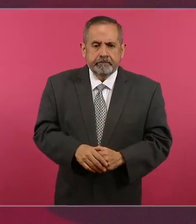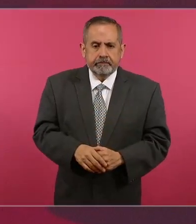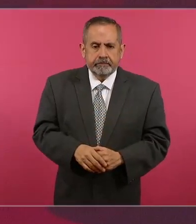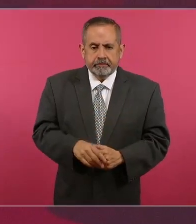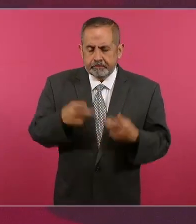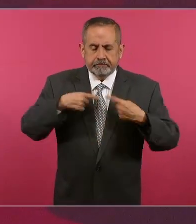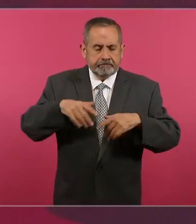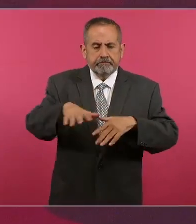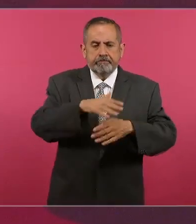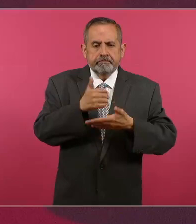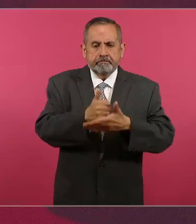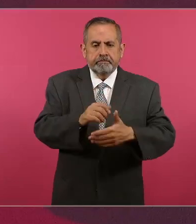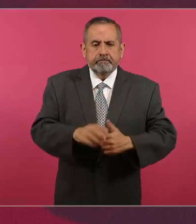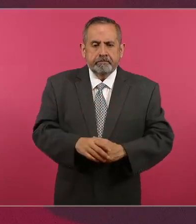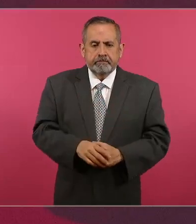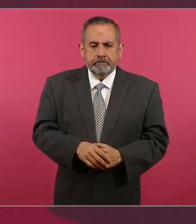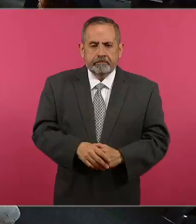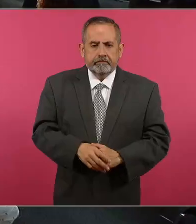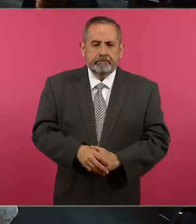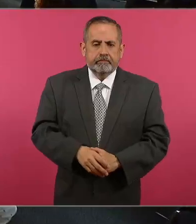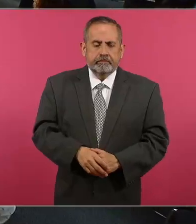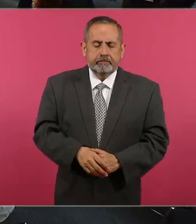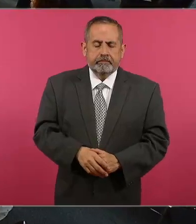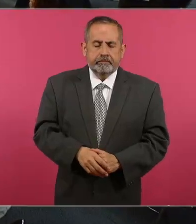a la gente.